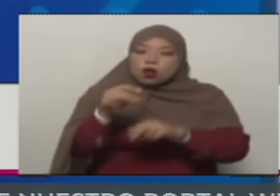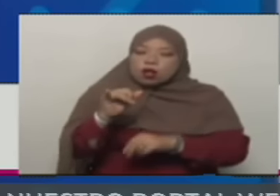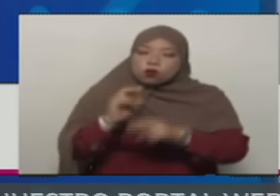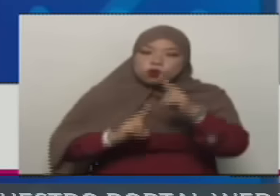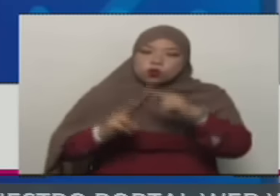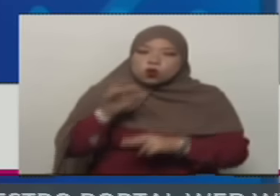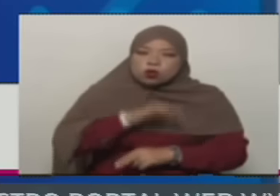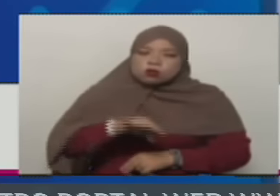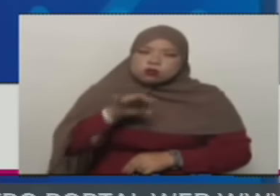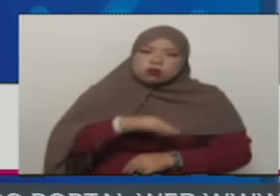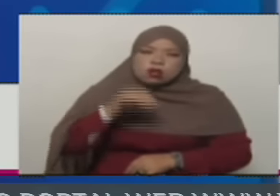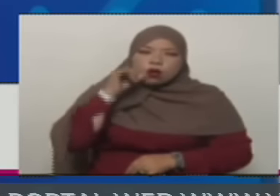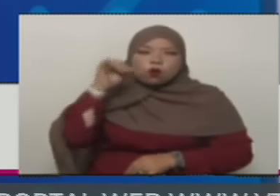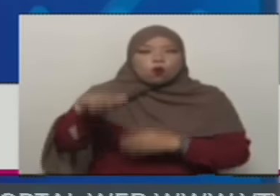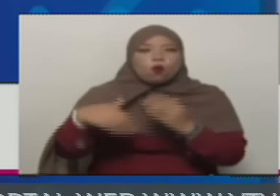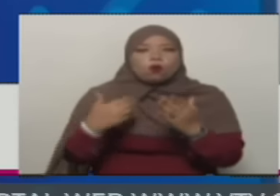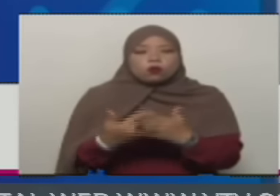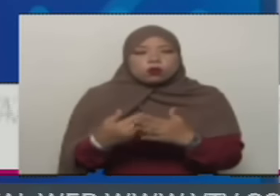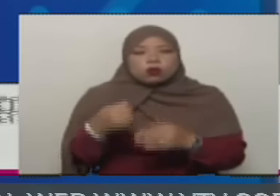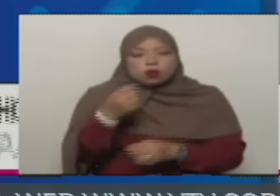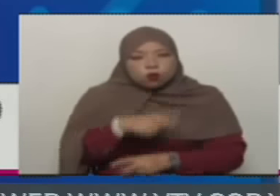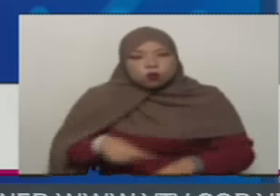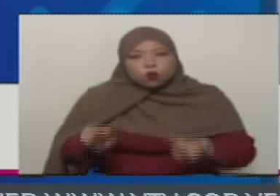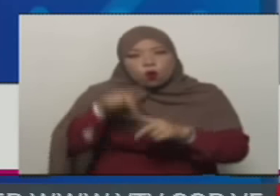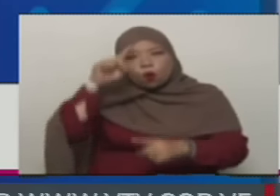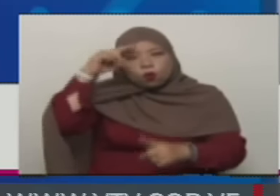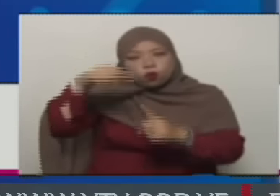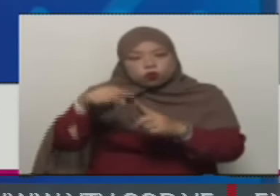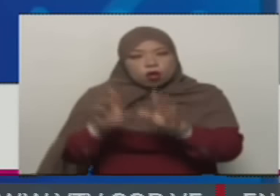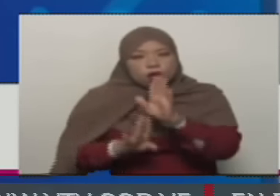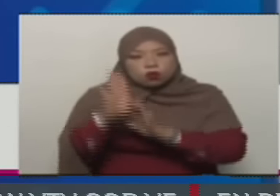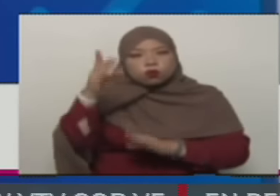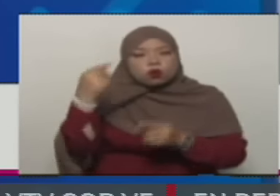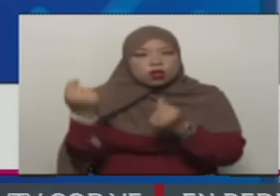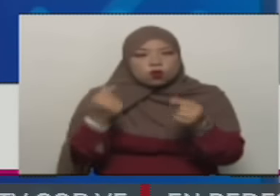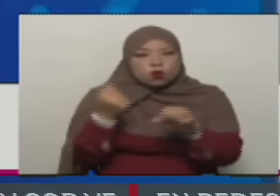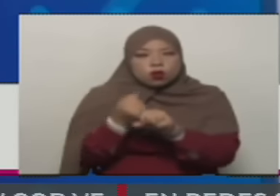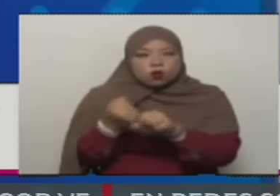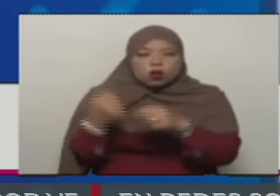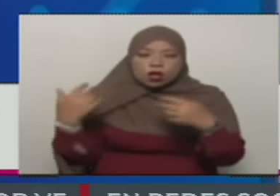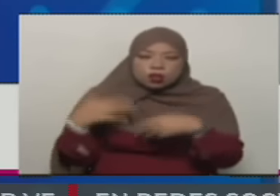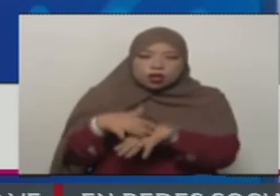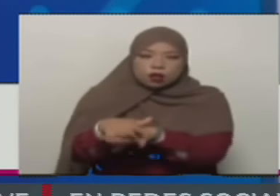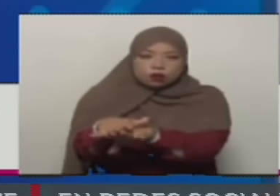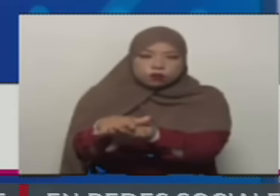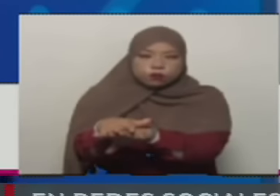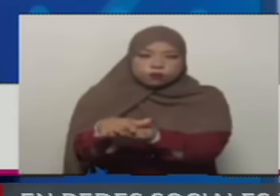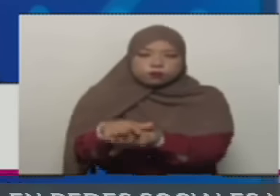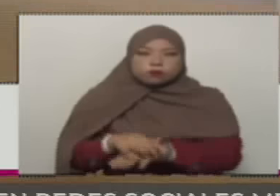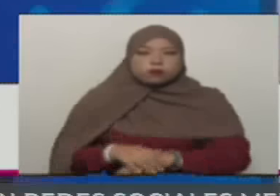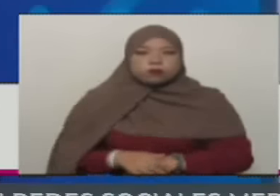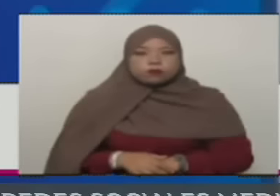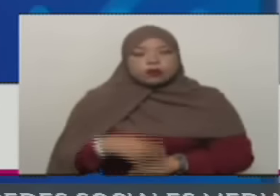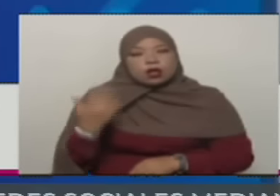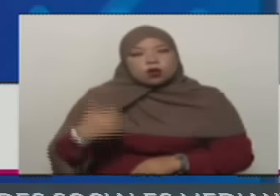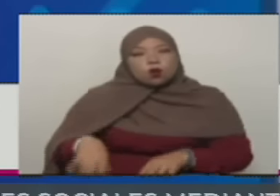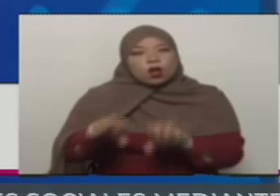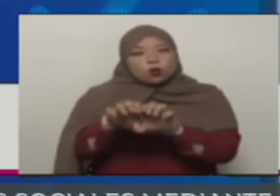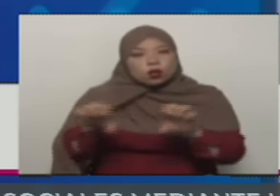la sociedad? ¿Cuáles son los grandes objetivos del desarrollo económico integral? O sea, la calidad